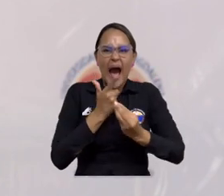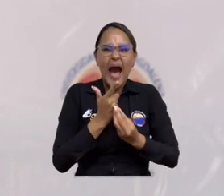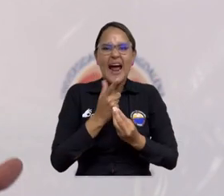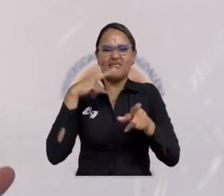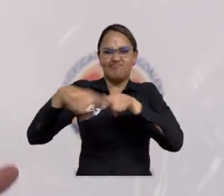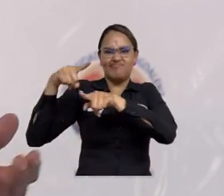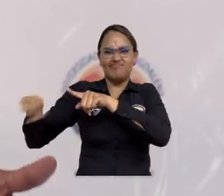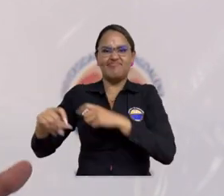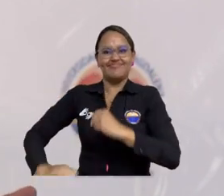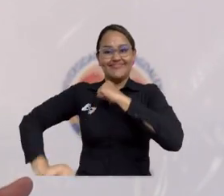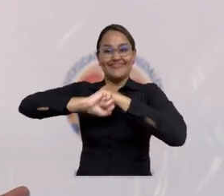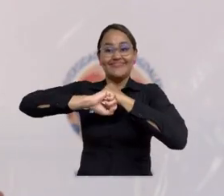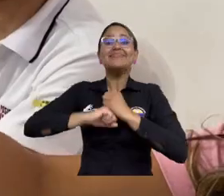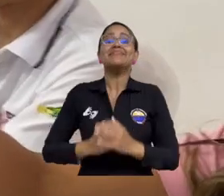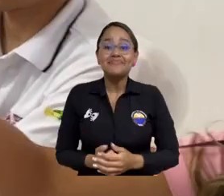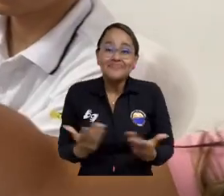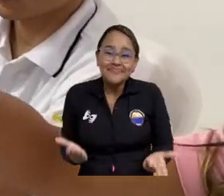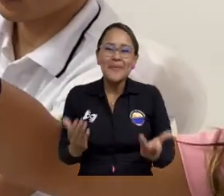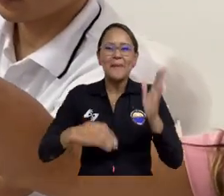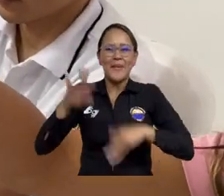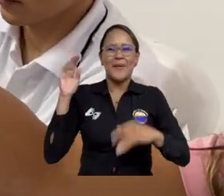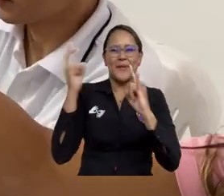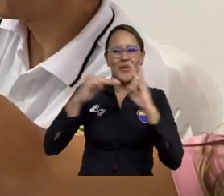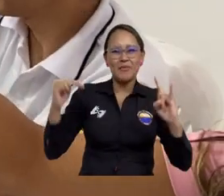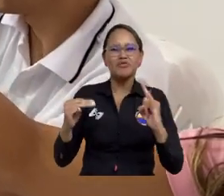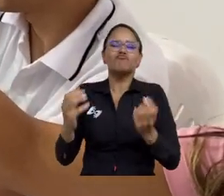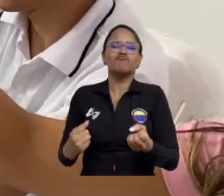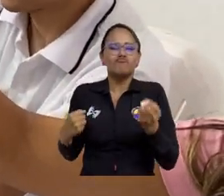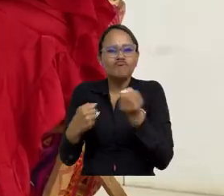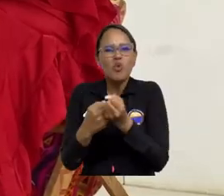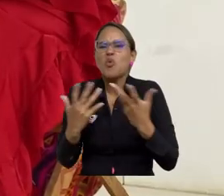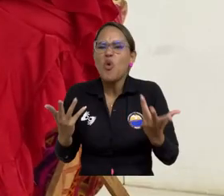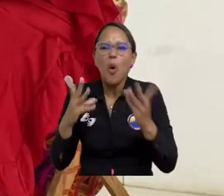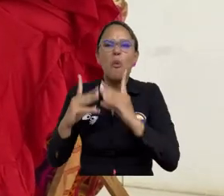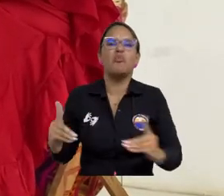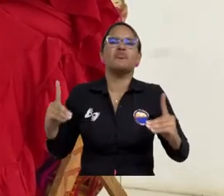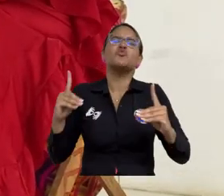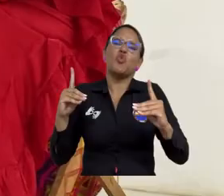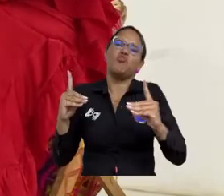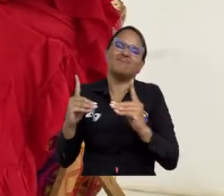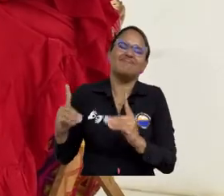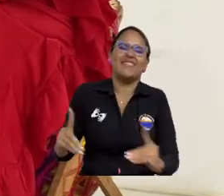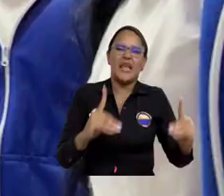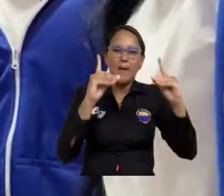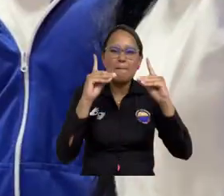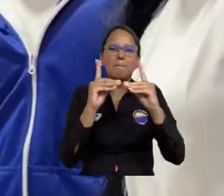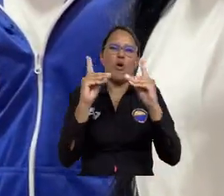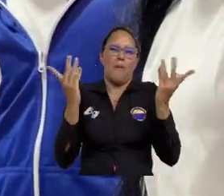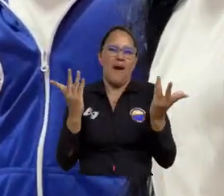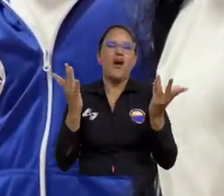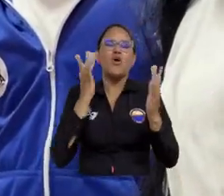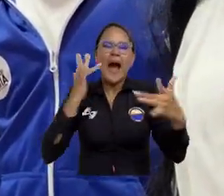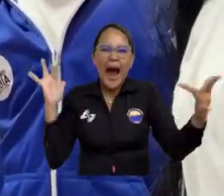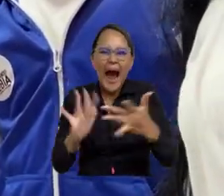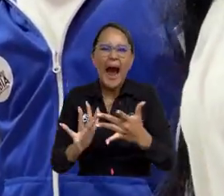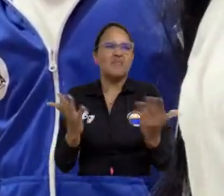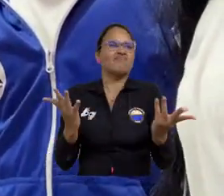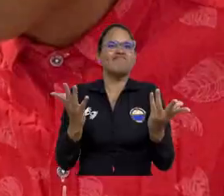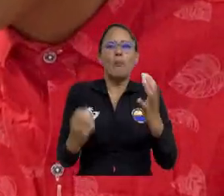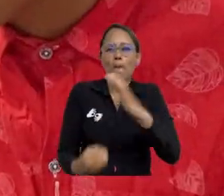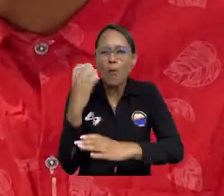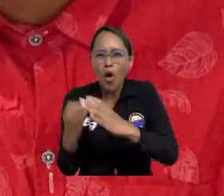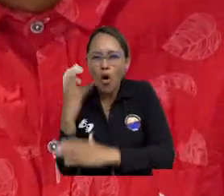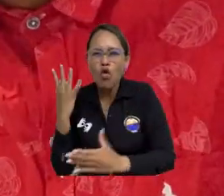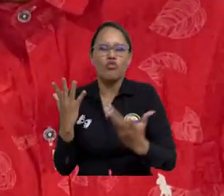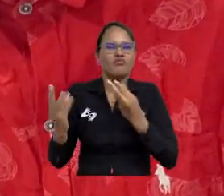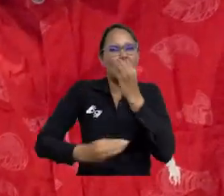turismo, queremos resaltar esto. La Alma Mater aporta en el componente de formación a través de diplomados en organización empresarial, diseño y